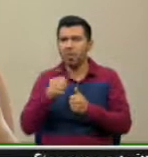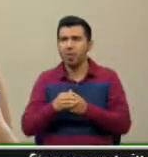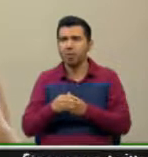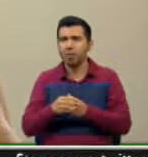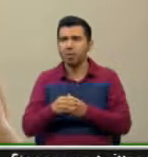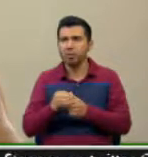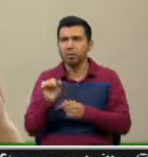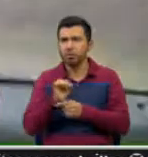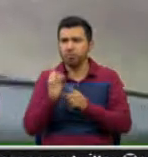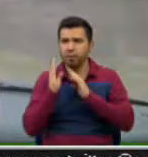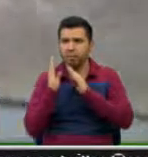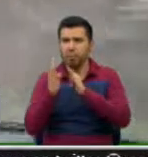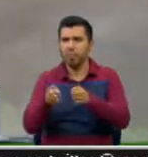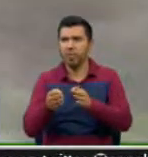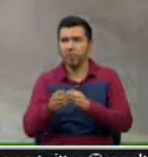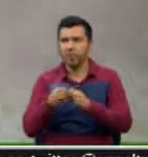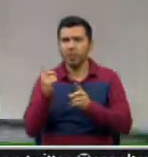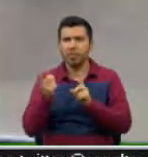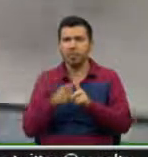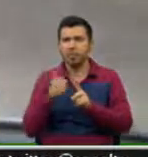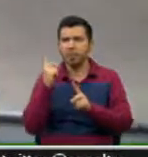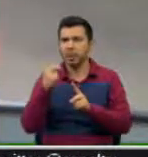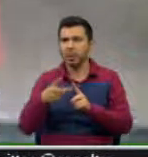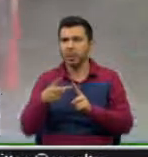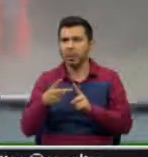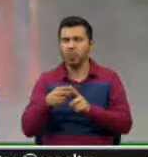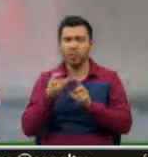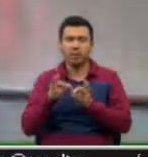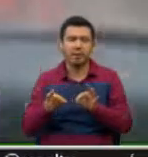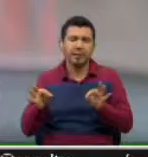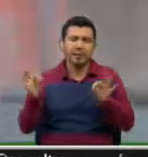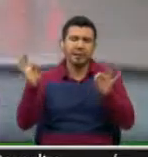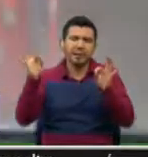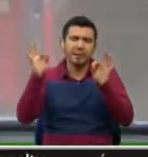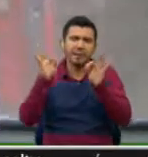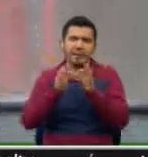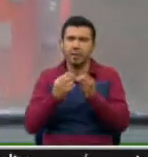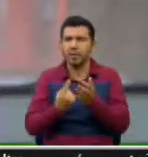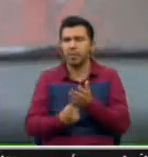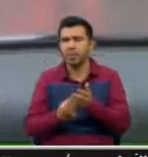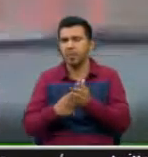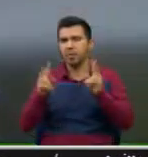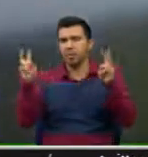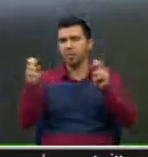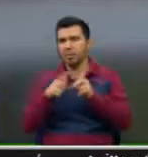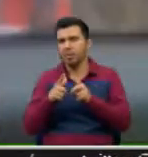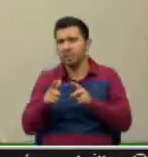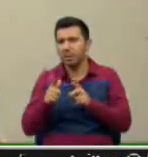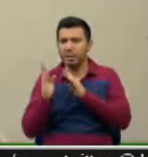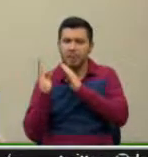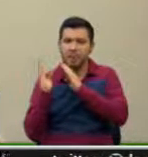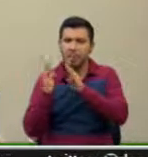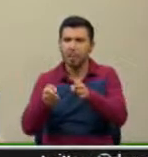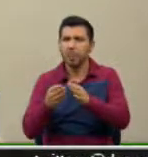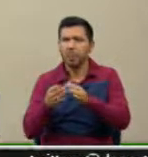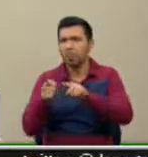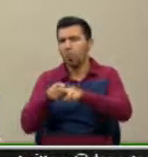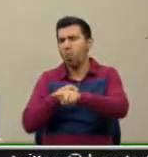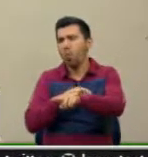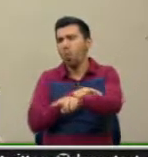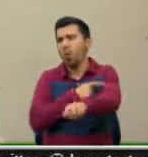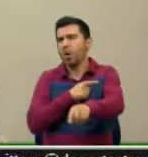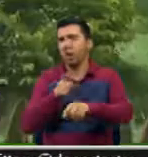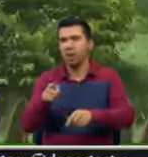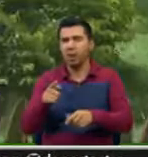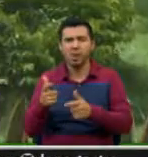secundarias y terciarias. Para mí un tema supremamente importante. O sea, muy difícil, es un trayecto muy largo, porque las vías